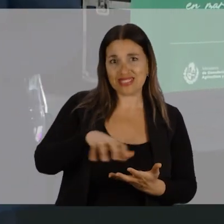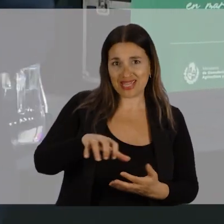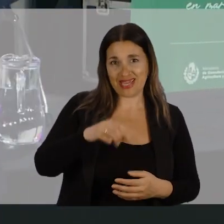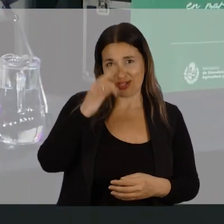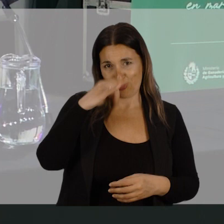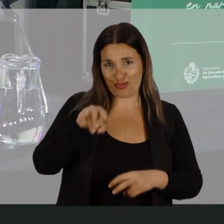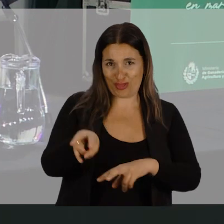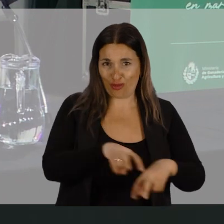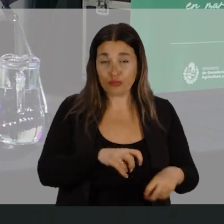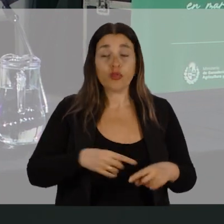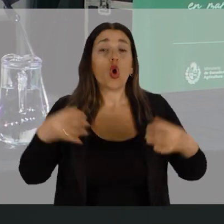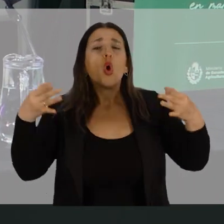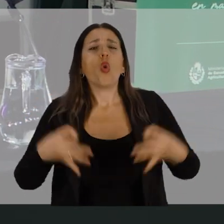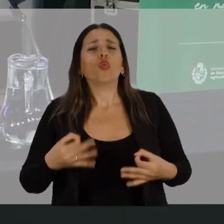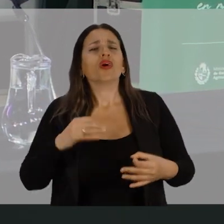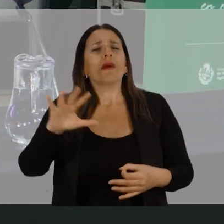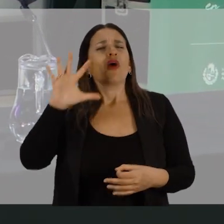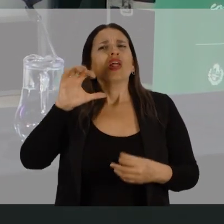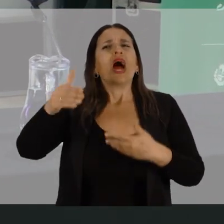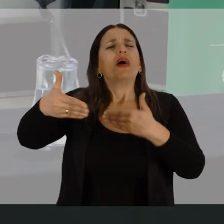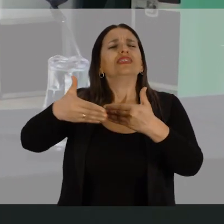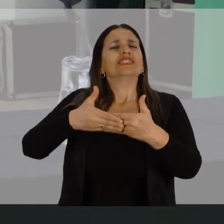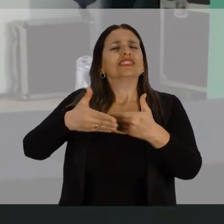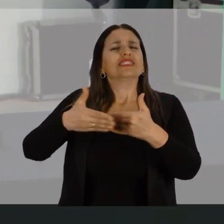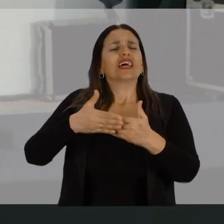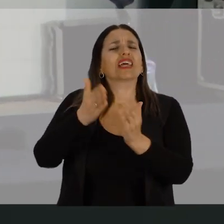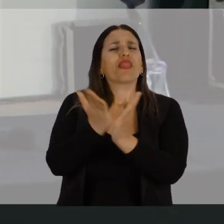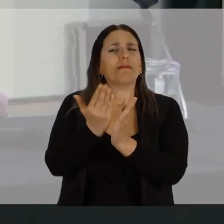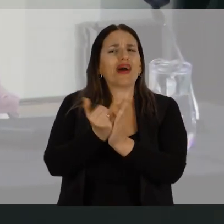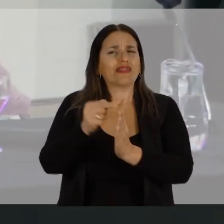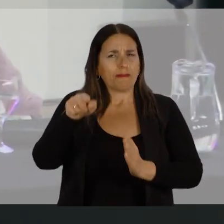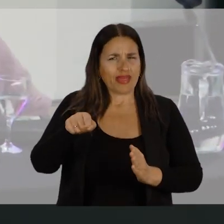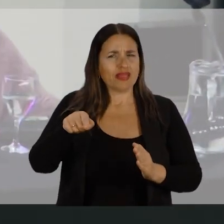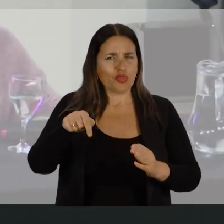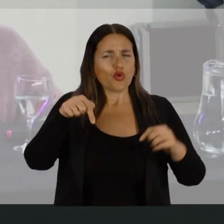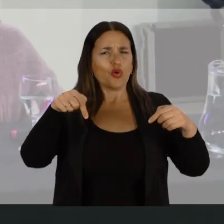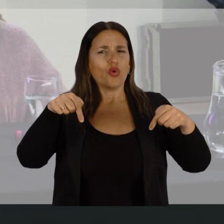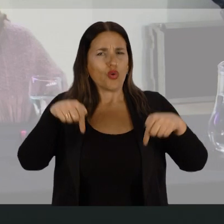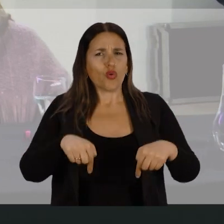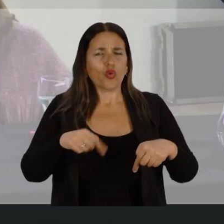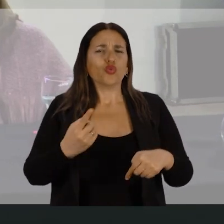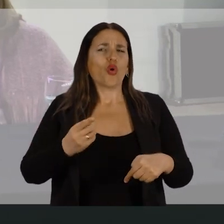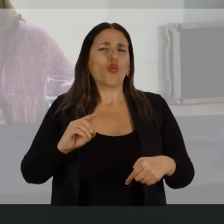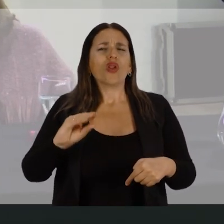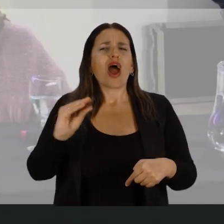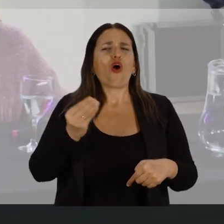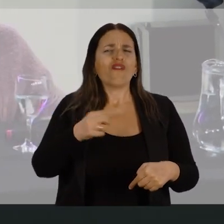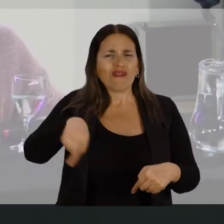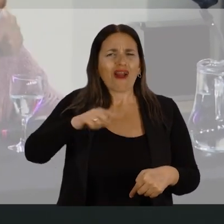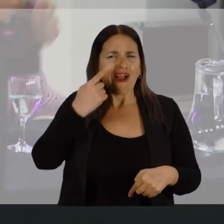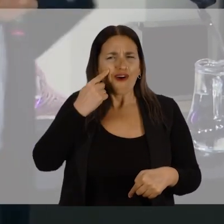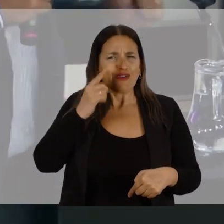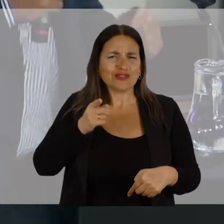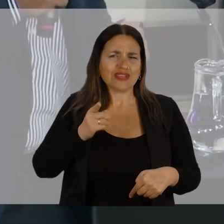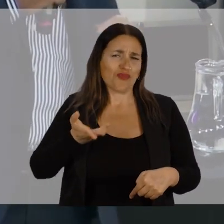del sector. Recién me acordaba que acá, muy cerca, en el departamento, una gurisa